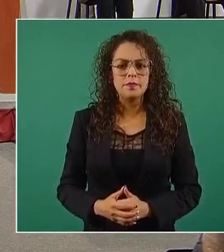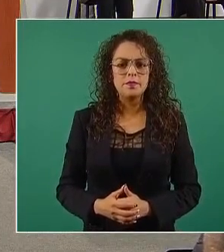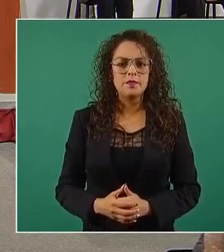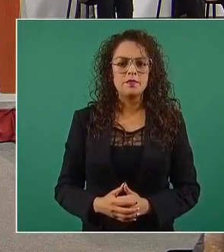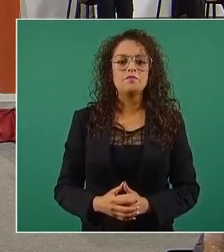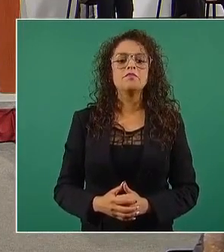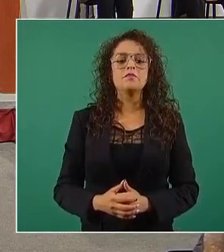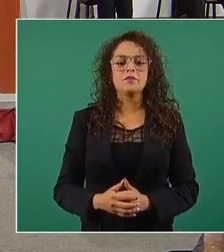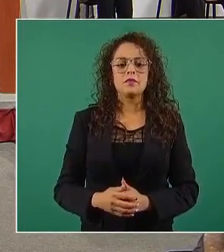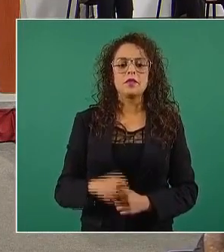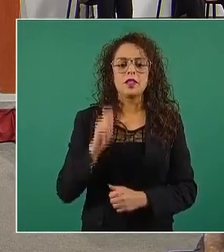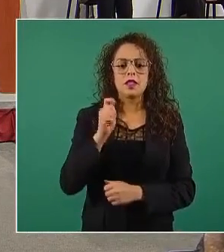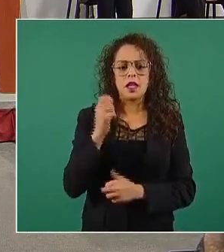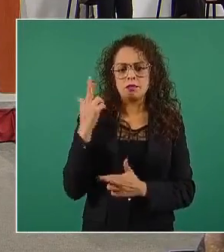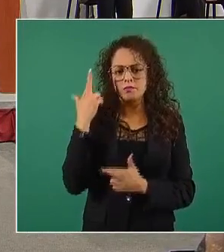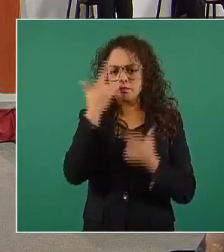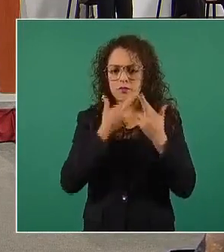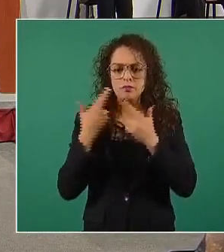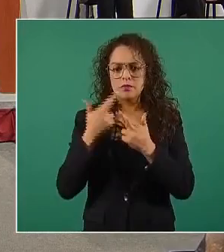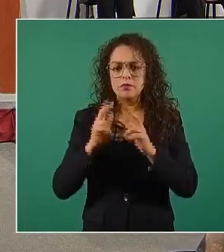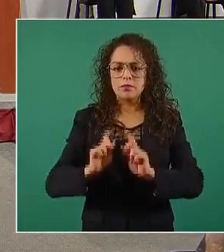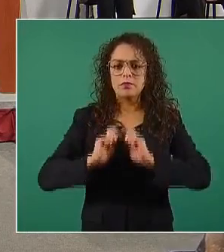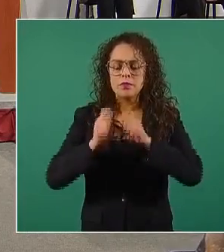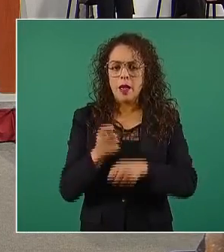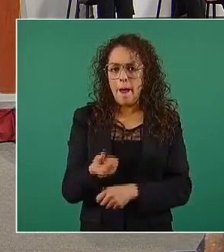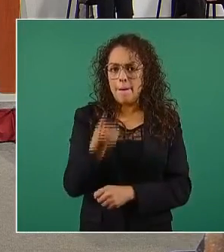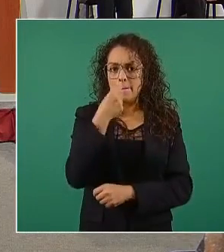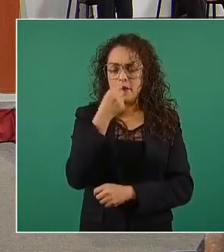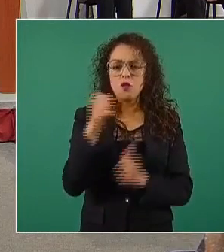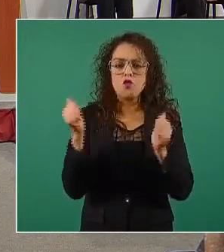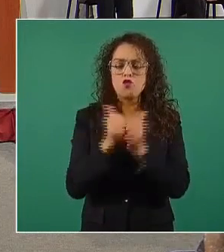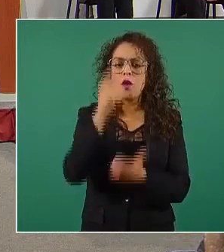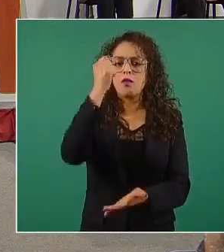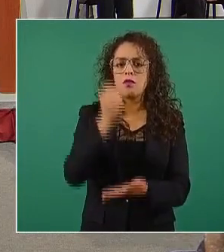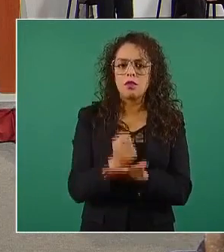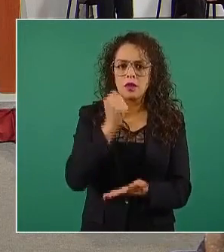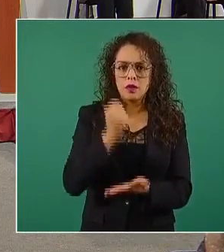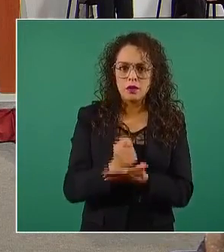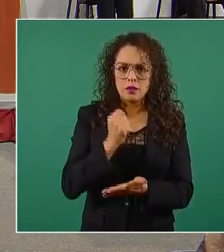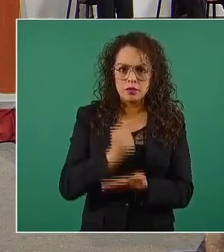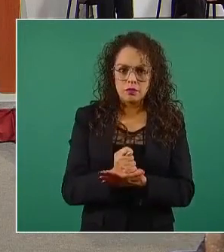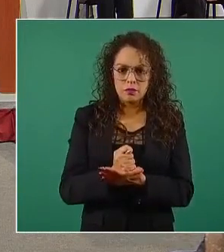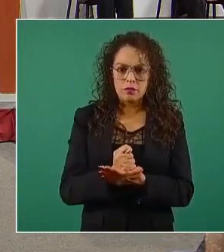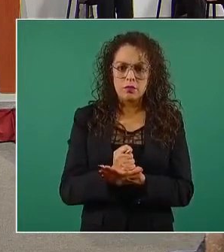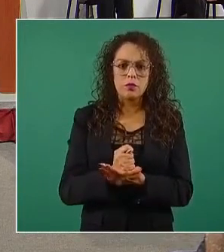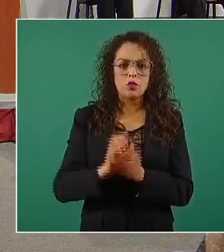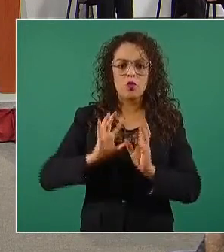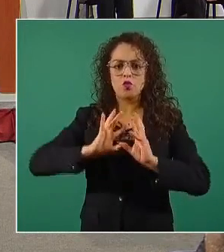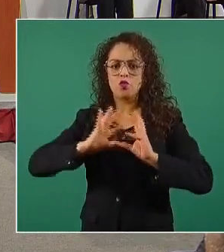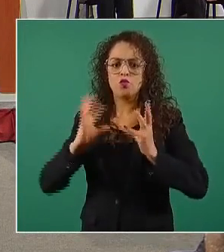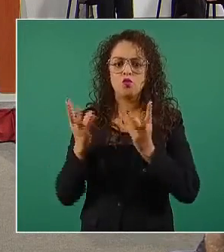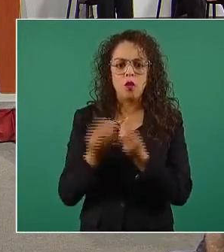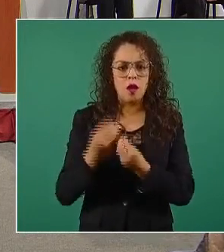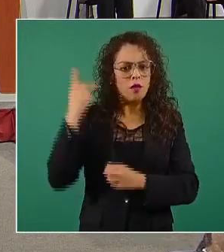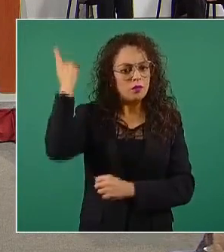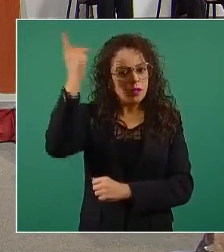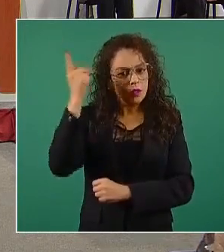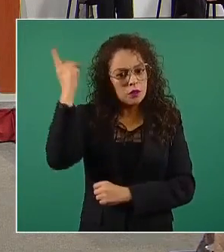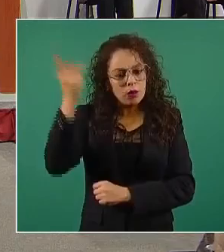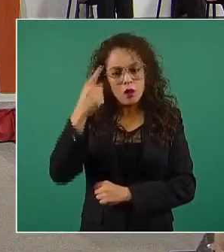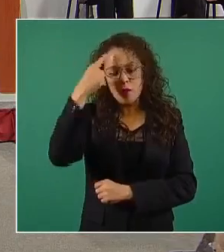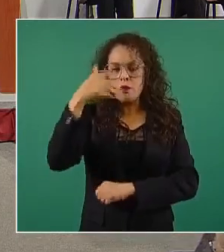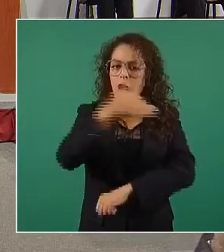diagnóstico, ofreceremos medicina física y rehabilitación, clínica integral, psicología